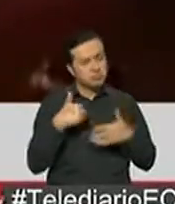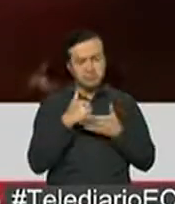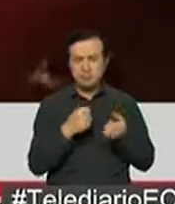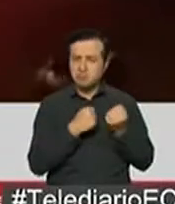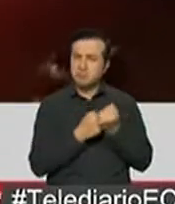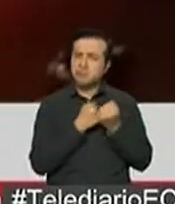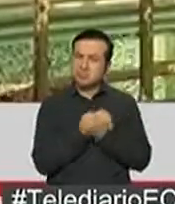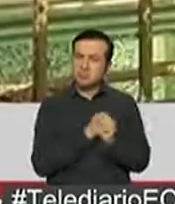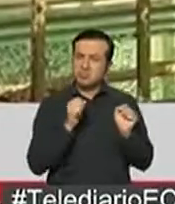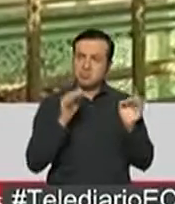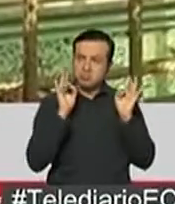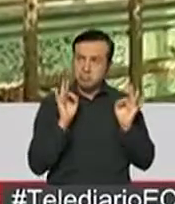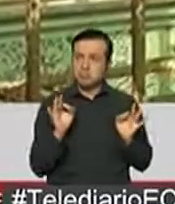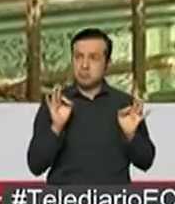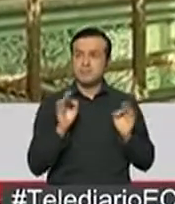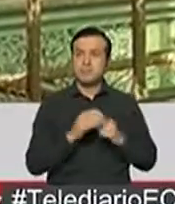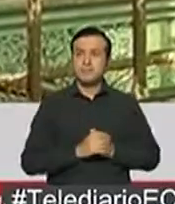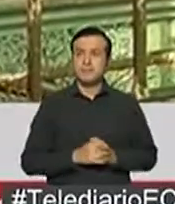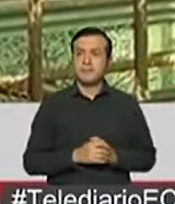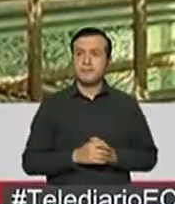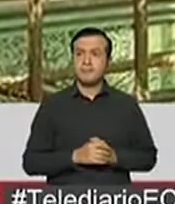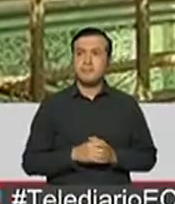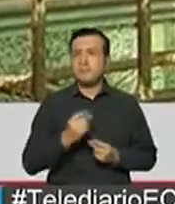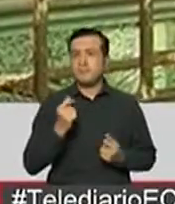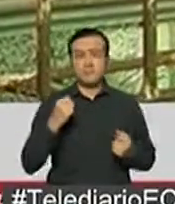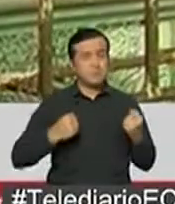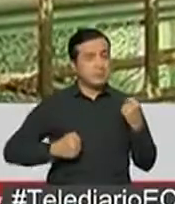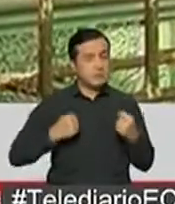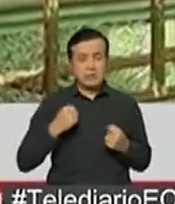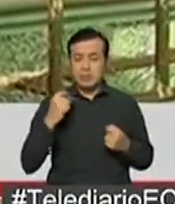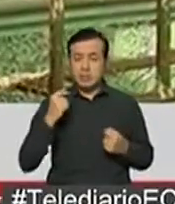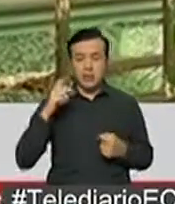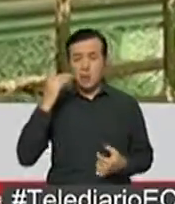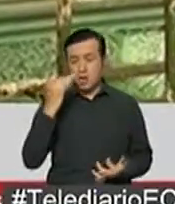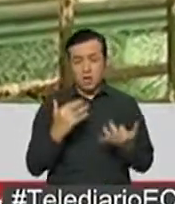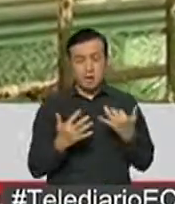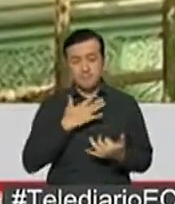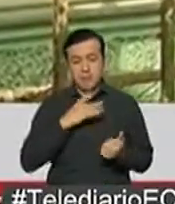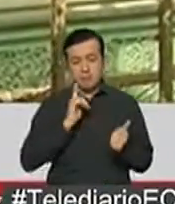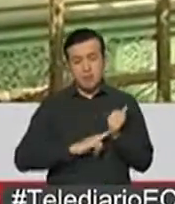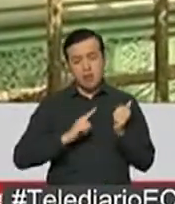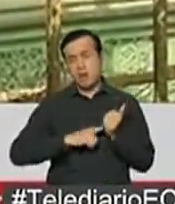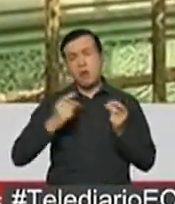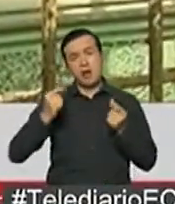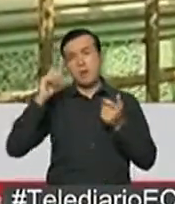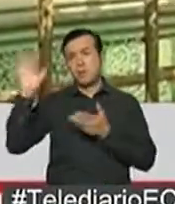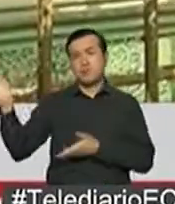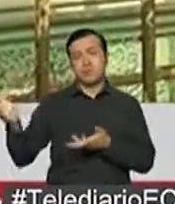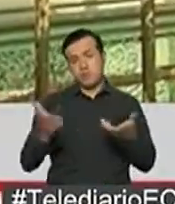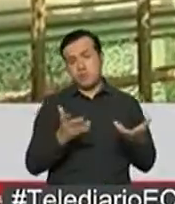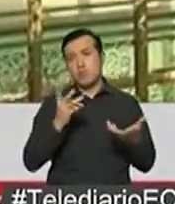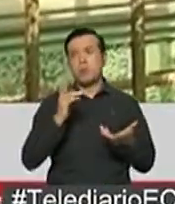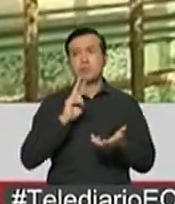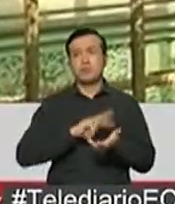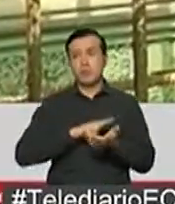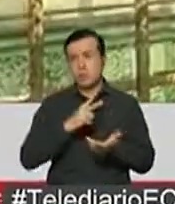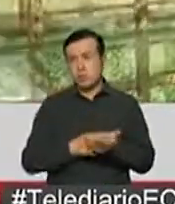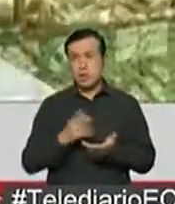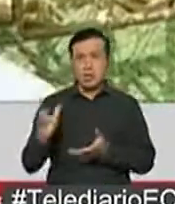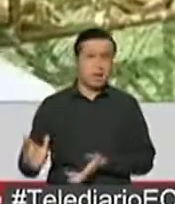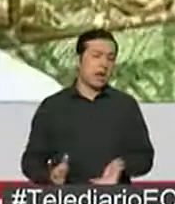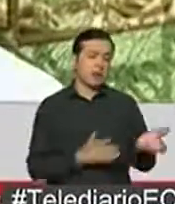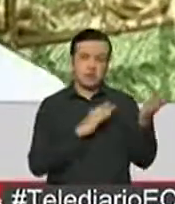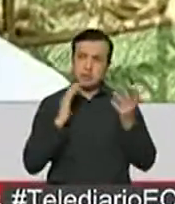necesidad con él fue llevaron y corría arriba con la candela sacada en la hermana y por el padre acudir a la agencia